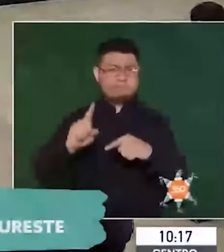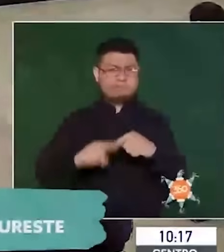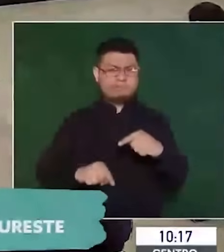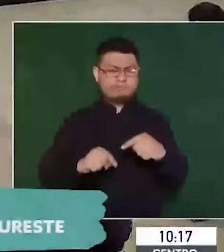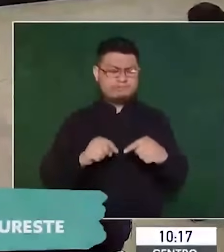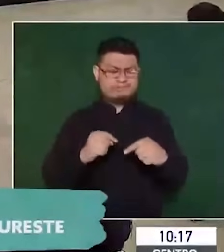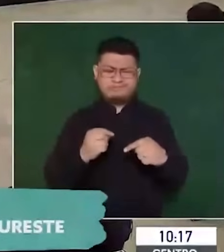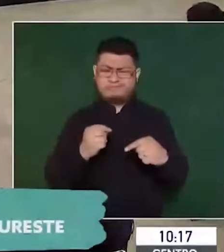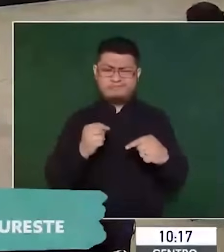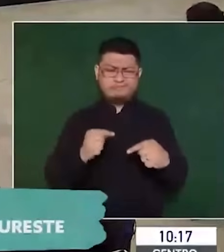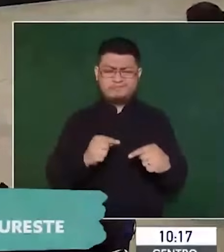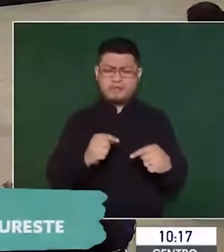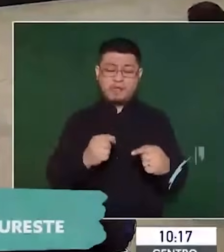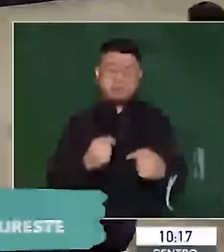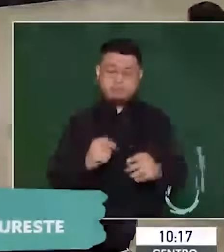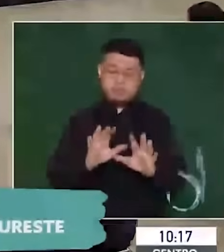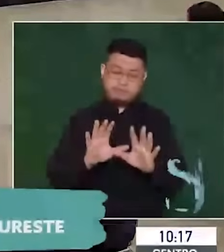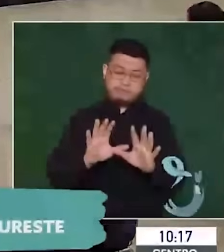no del todo,